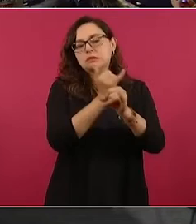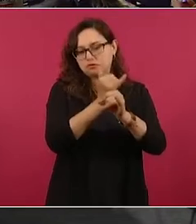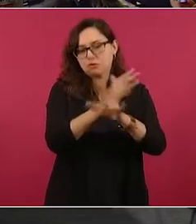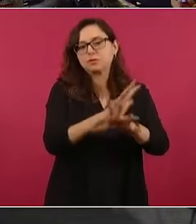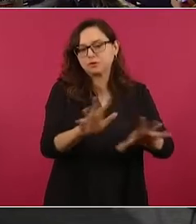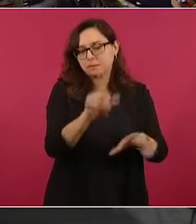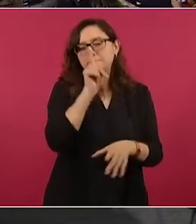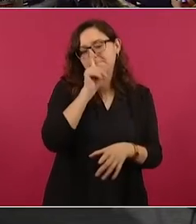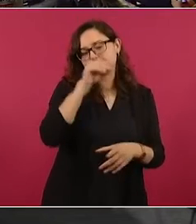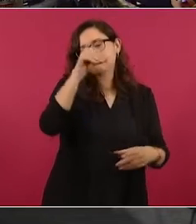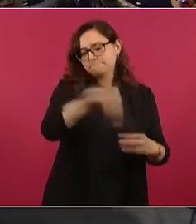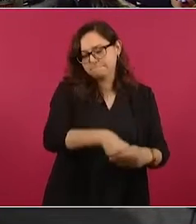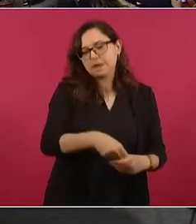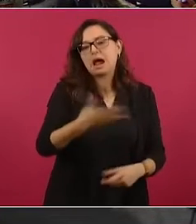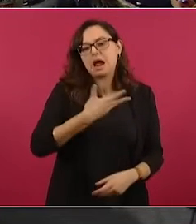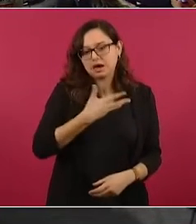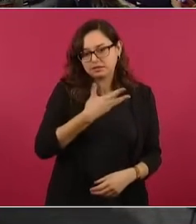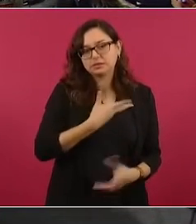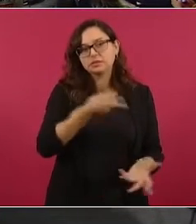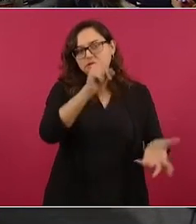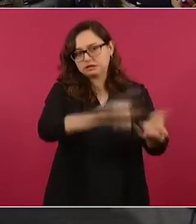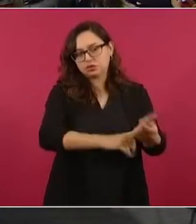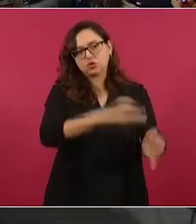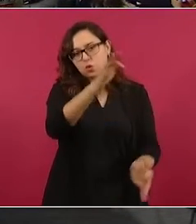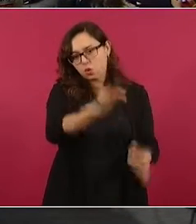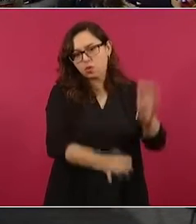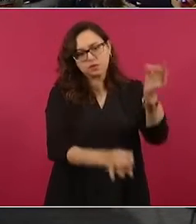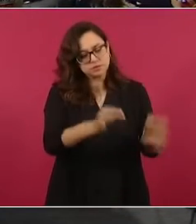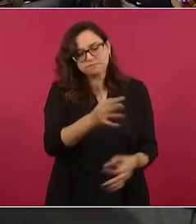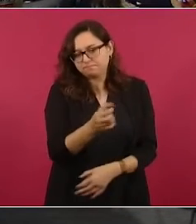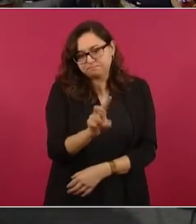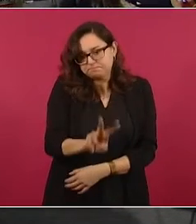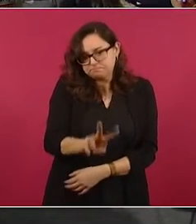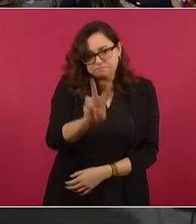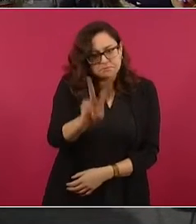en el que no se pueden dar a conocer